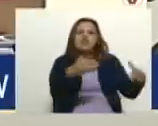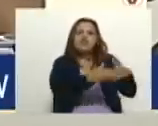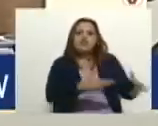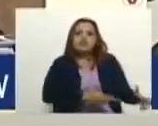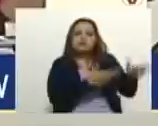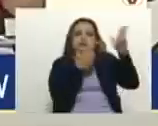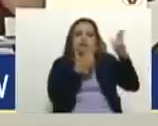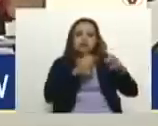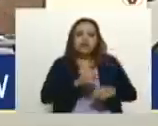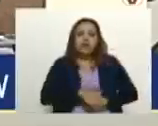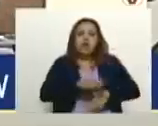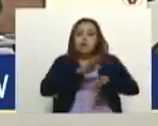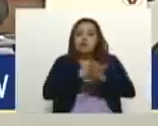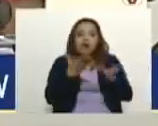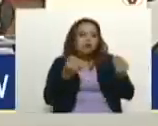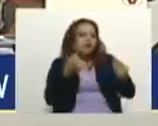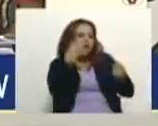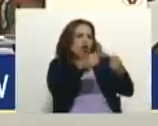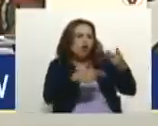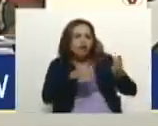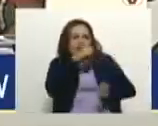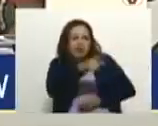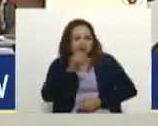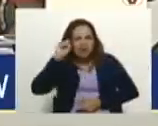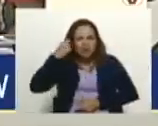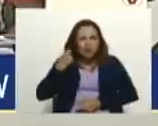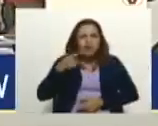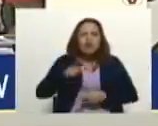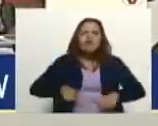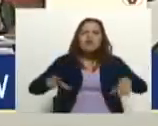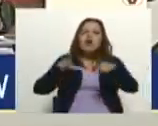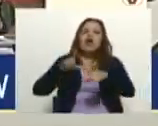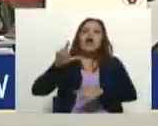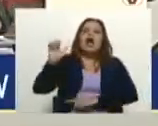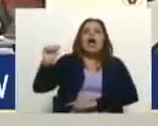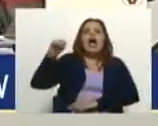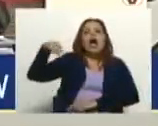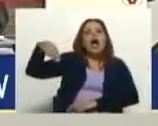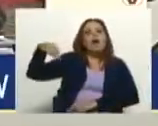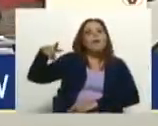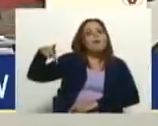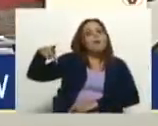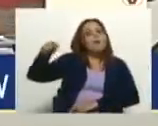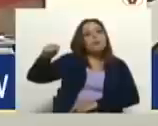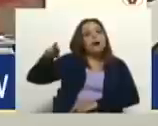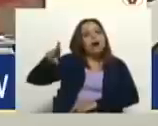Pero además por la cantidad de cosas. Recuerda aquellas masacres del Amparo, qué sé yo,